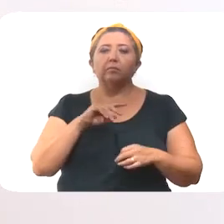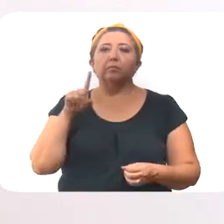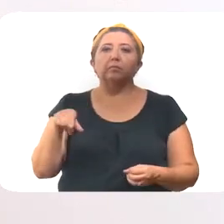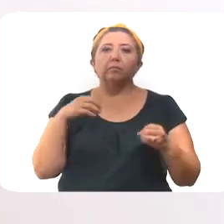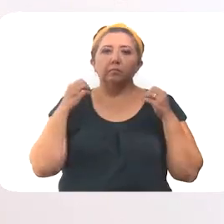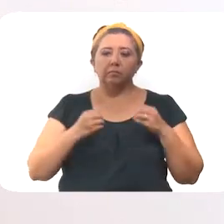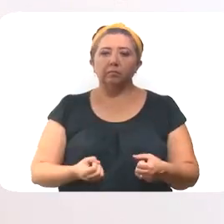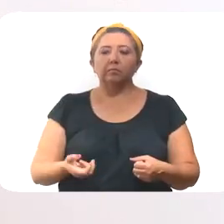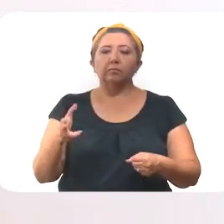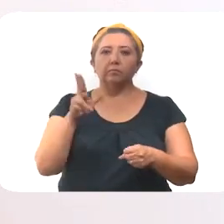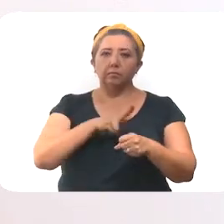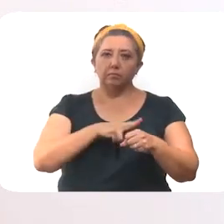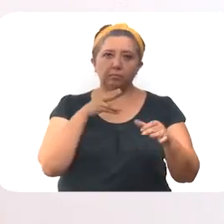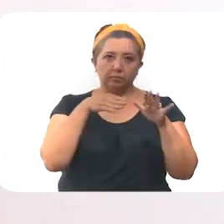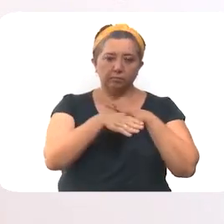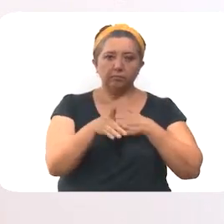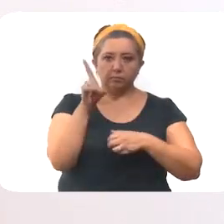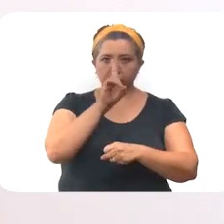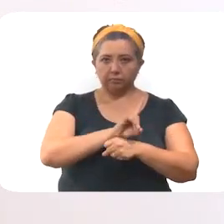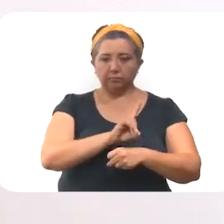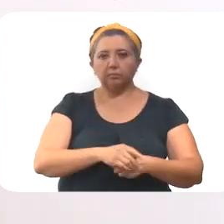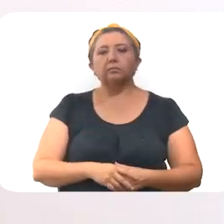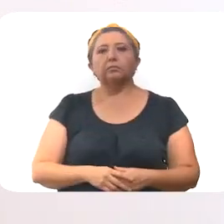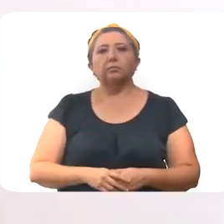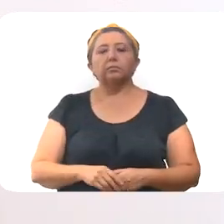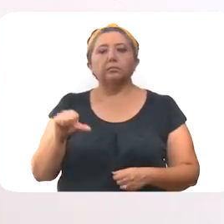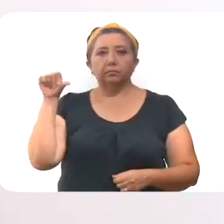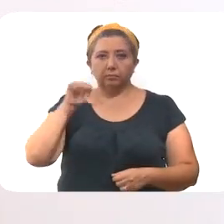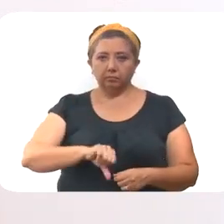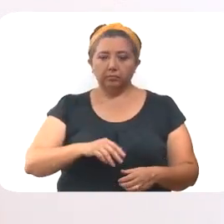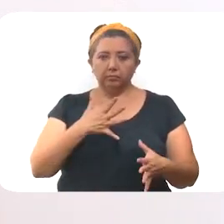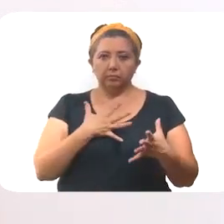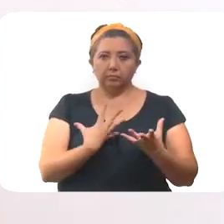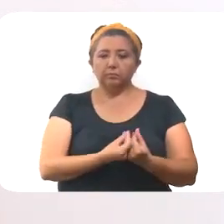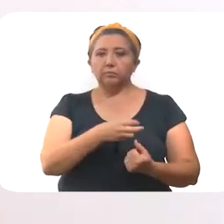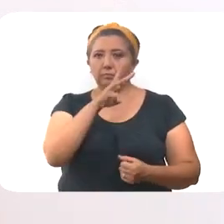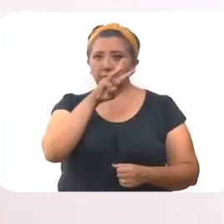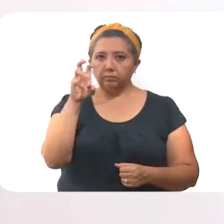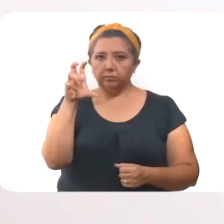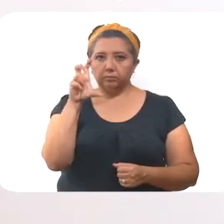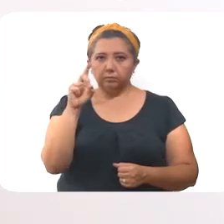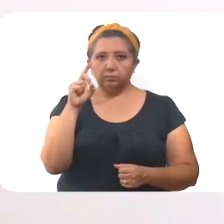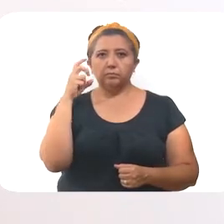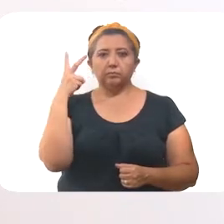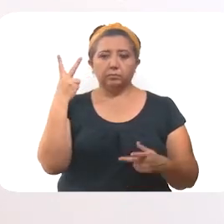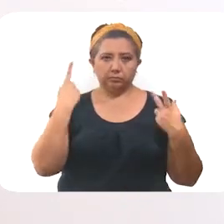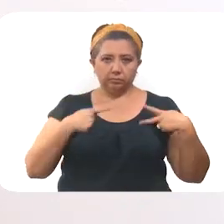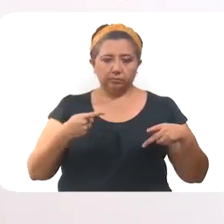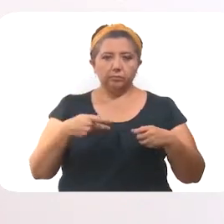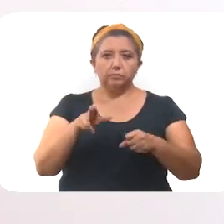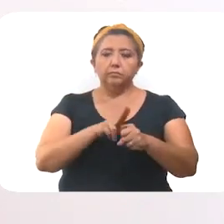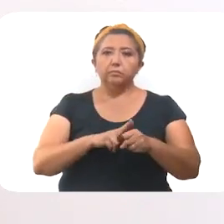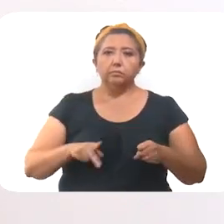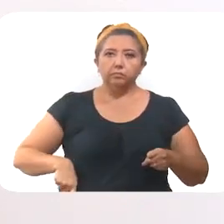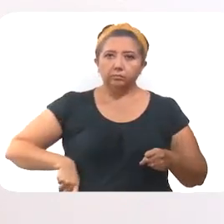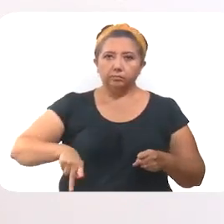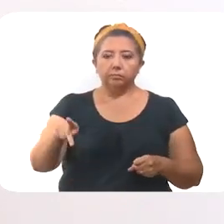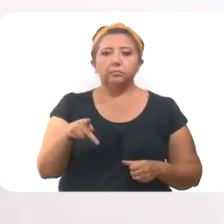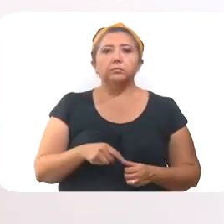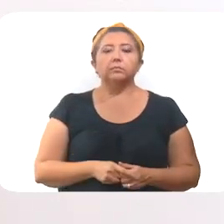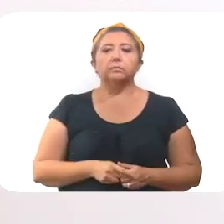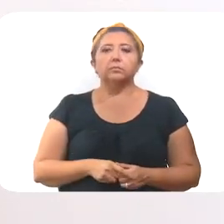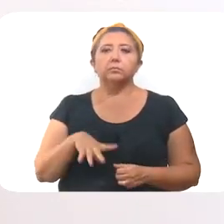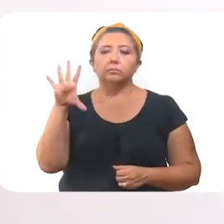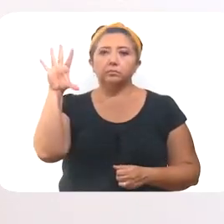más importantes son la ocupación hospitalaria y los ingresos diarios. El día de hoy tenemos 332 pacientes en hospitales públicos.